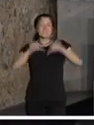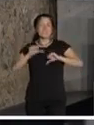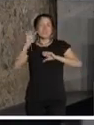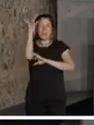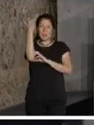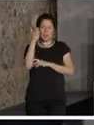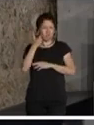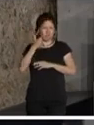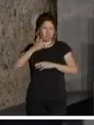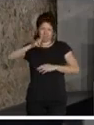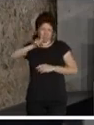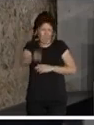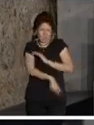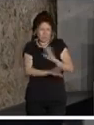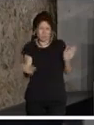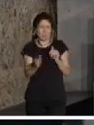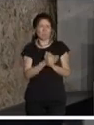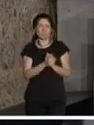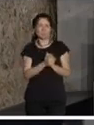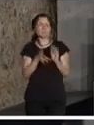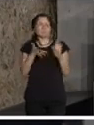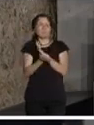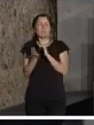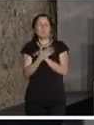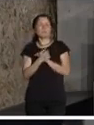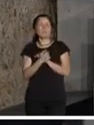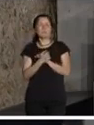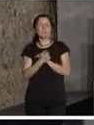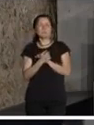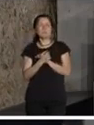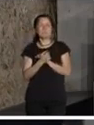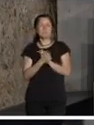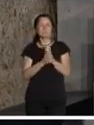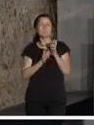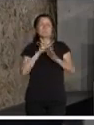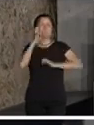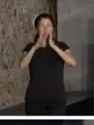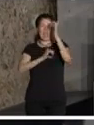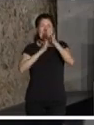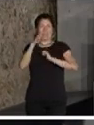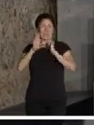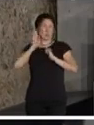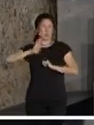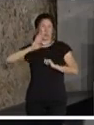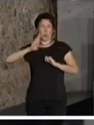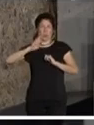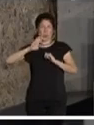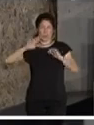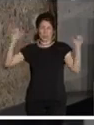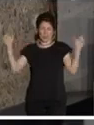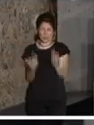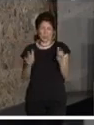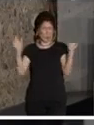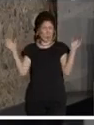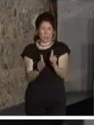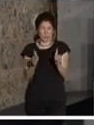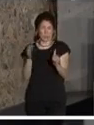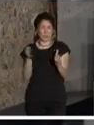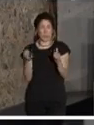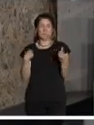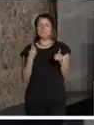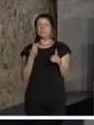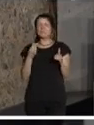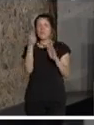una realidad que eso implica que hay que reducir a toda velocidad la emisión de gases de efectos invernaderos y que la mejor